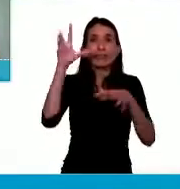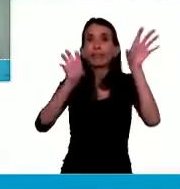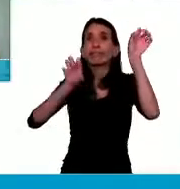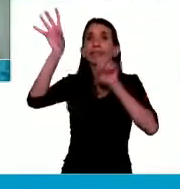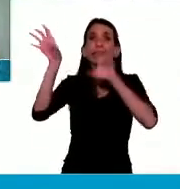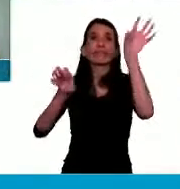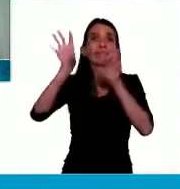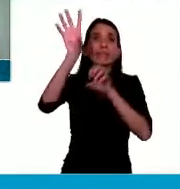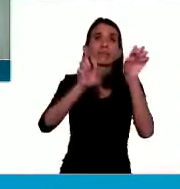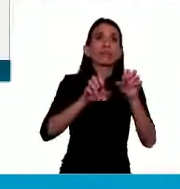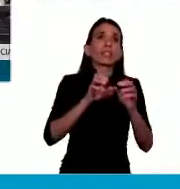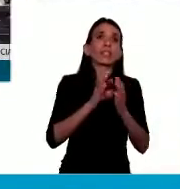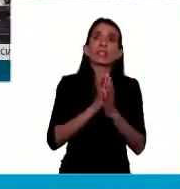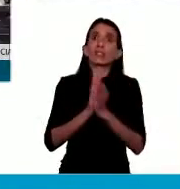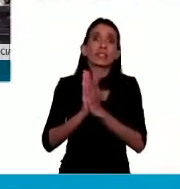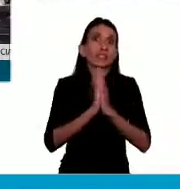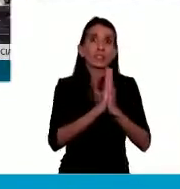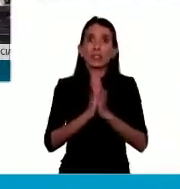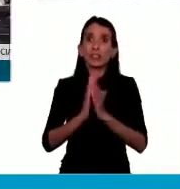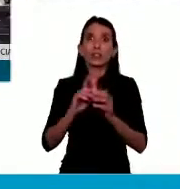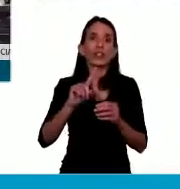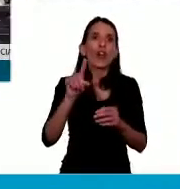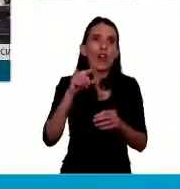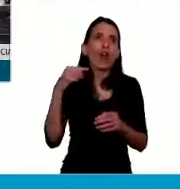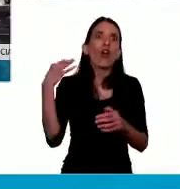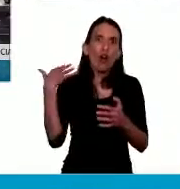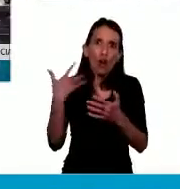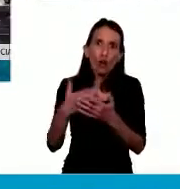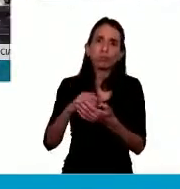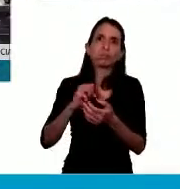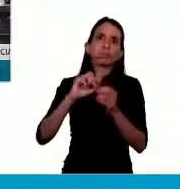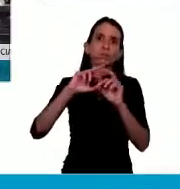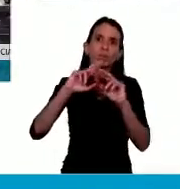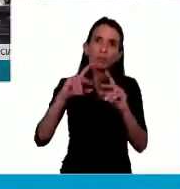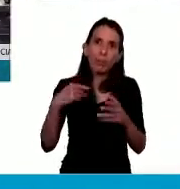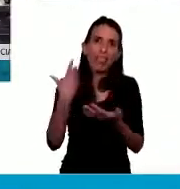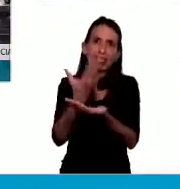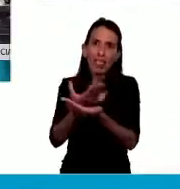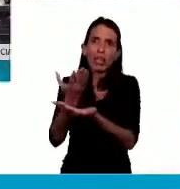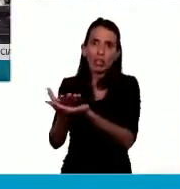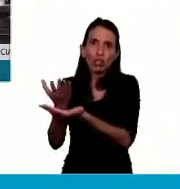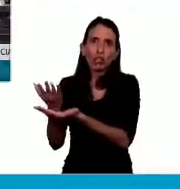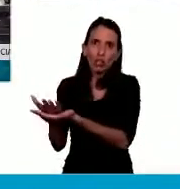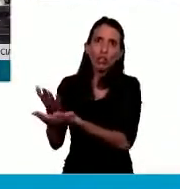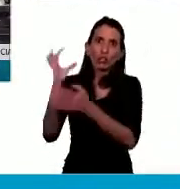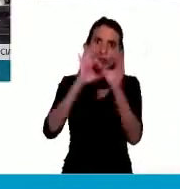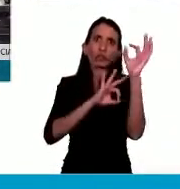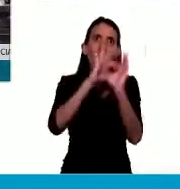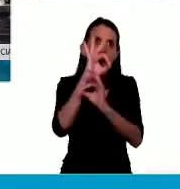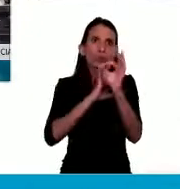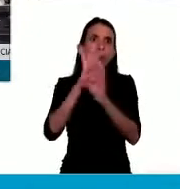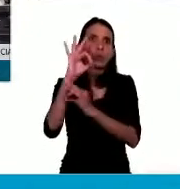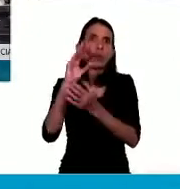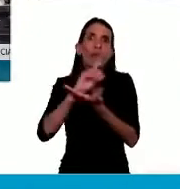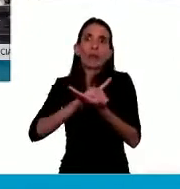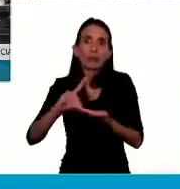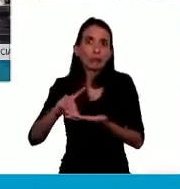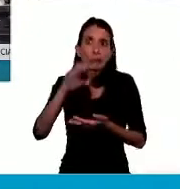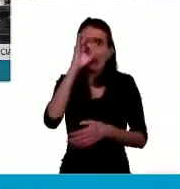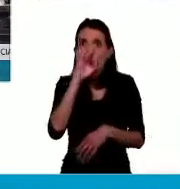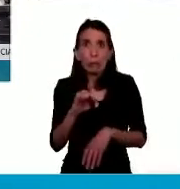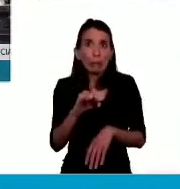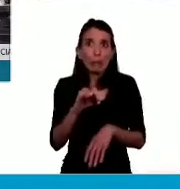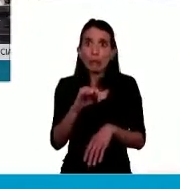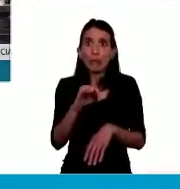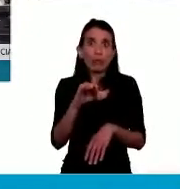Me parece importante traerla porque lo vinimos planteando y nunca hemos escuchado a ningún diputado del oficialismo, de